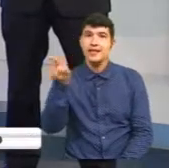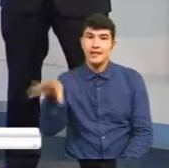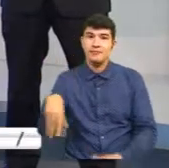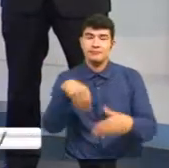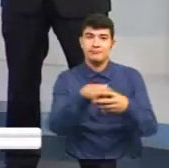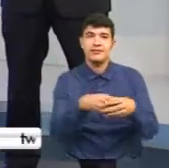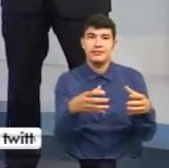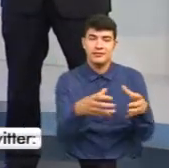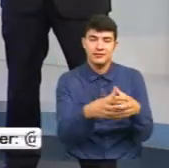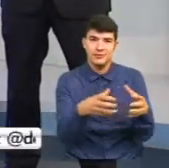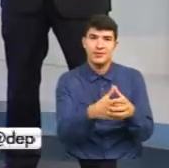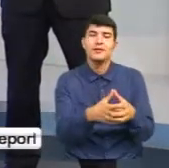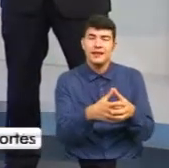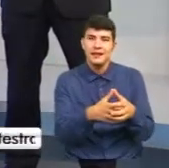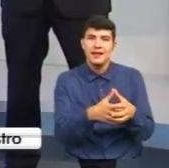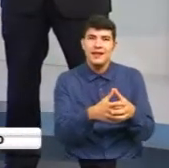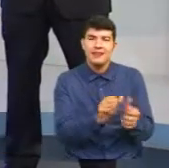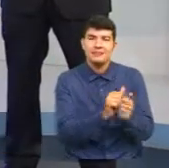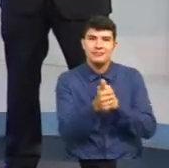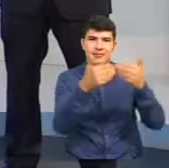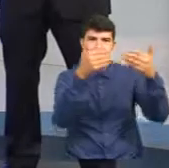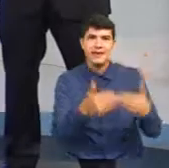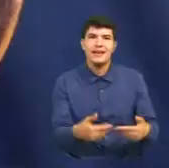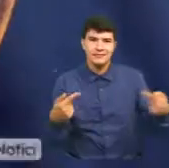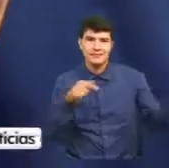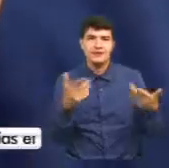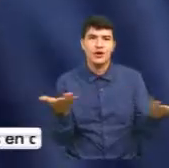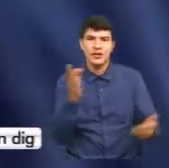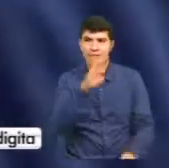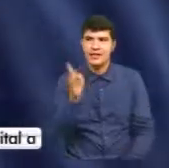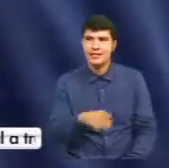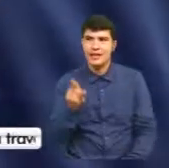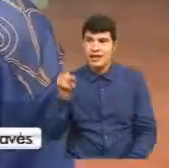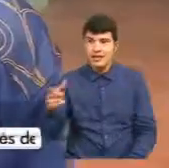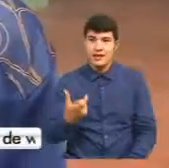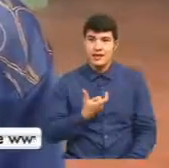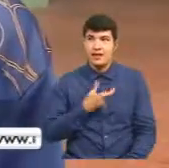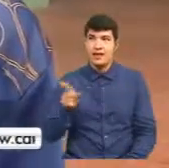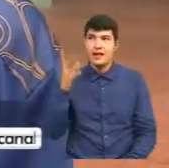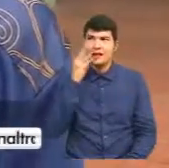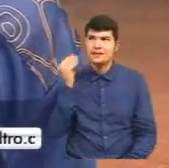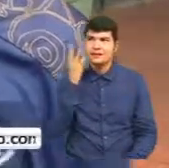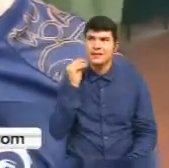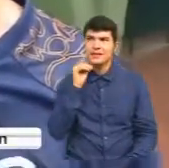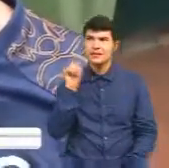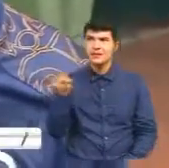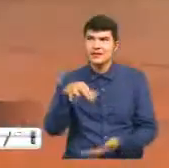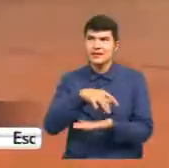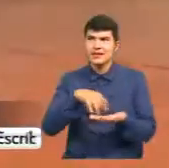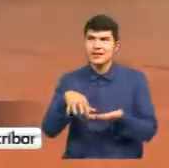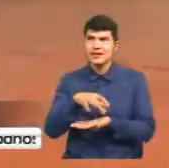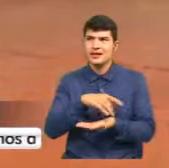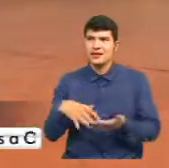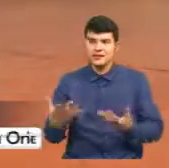juegos parapanamericanos juveniles realizados en sao paulo brazil medalla que se convirtió en experiencia inolvidable para el santandereano al